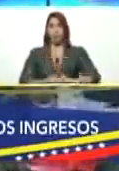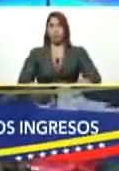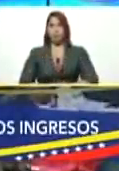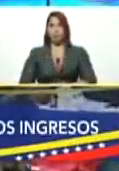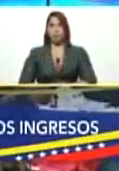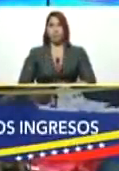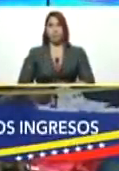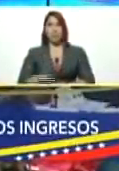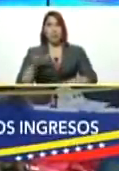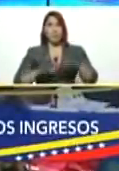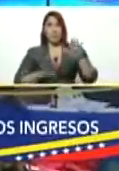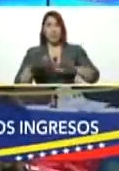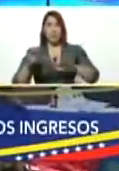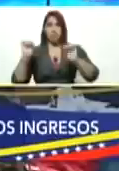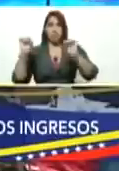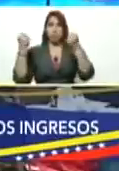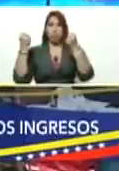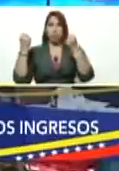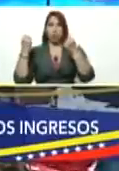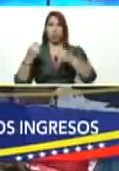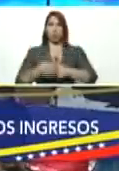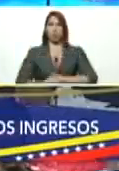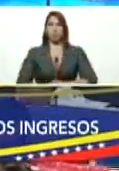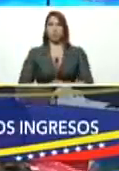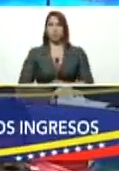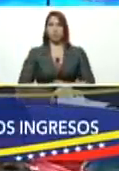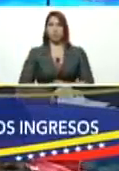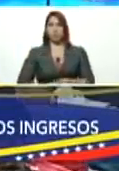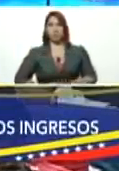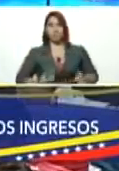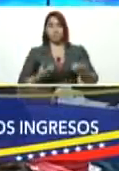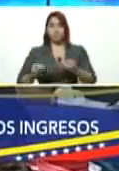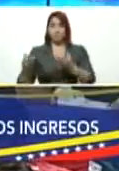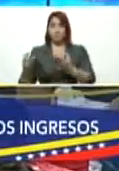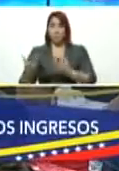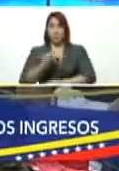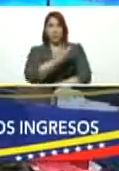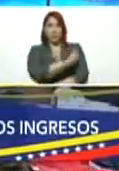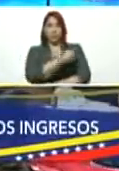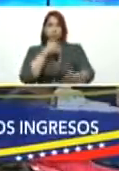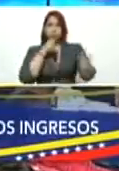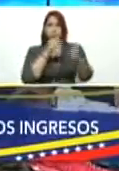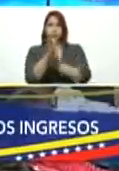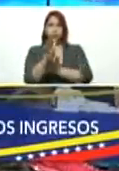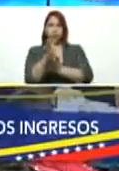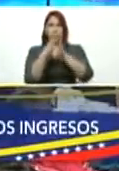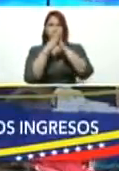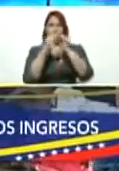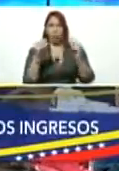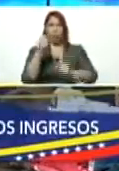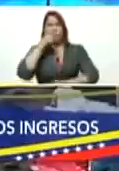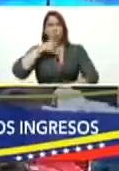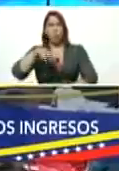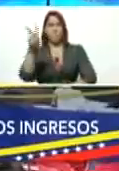y a pesar del bloqueo para garantizarle la vacuna gratuita a todos los venezolanos y a todas las